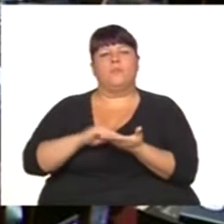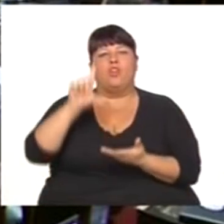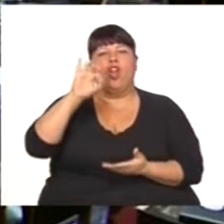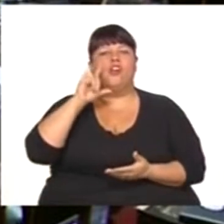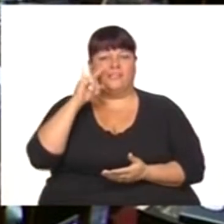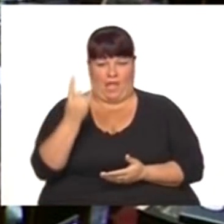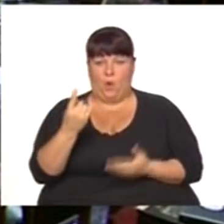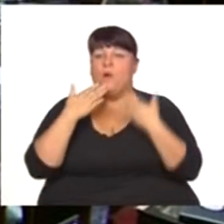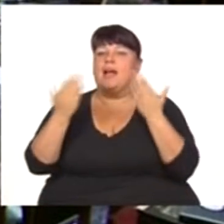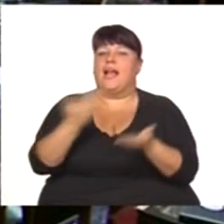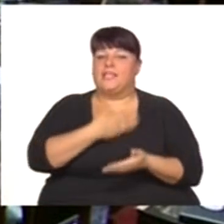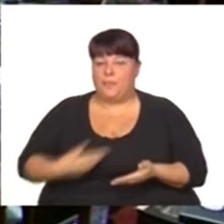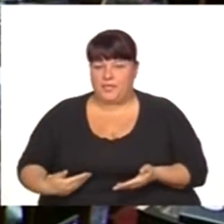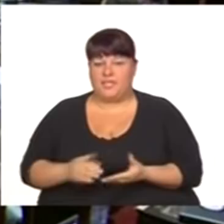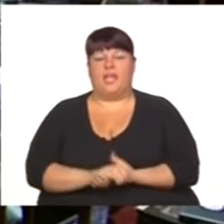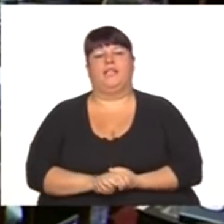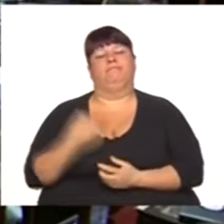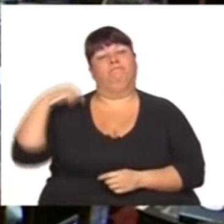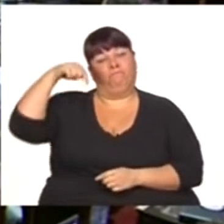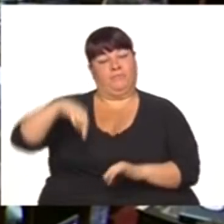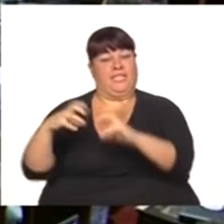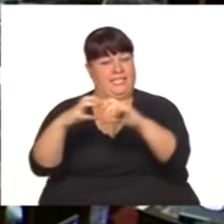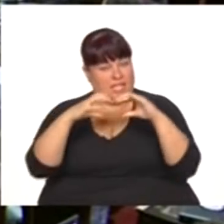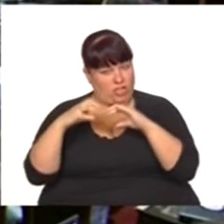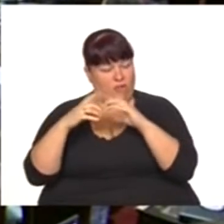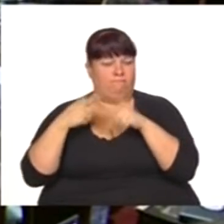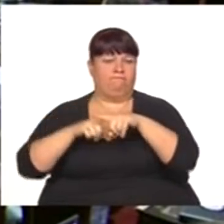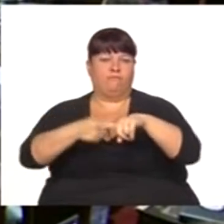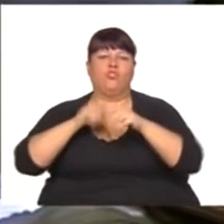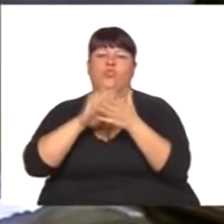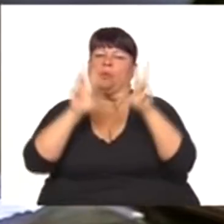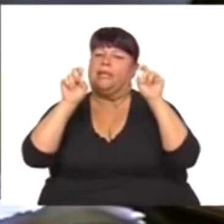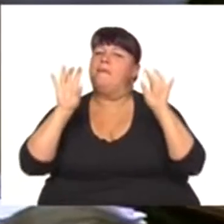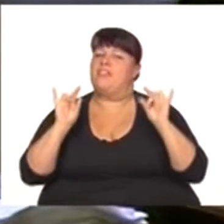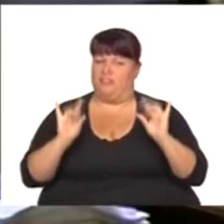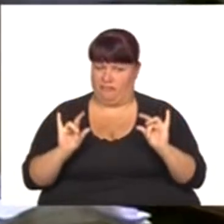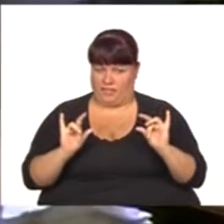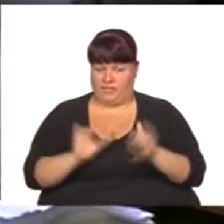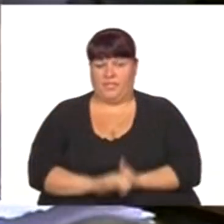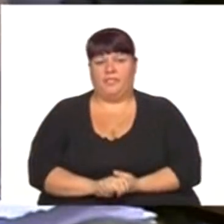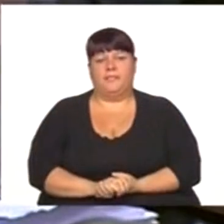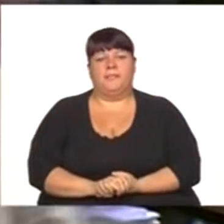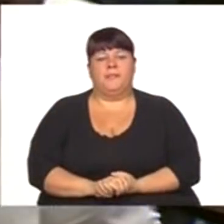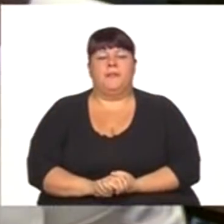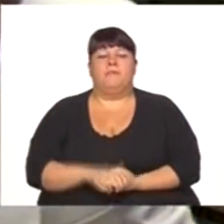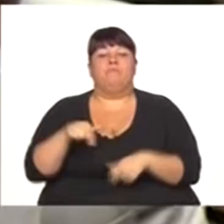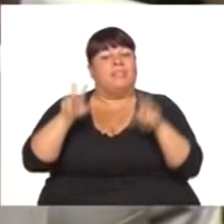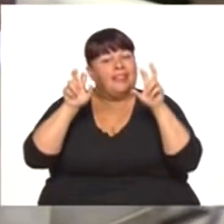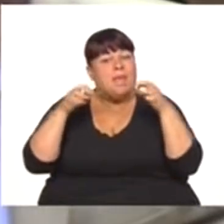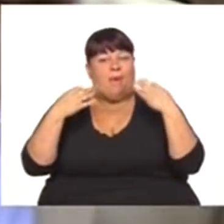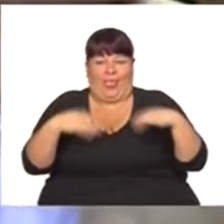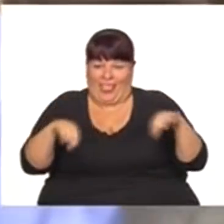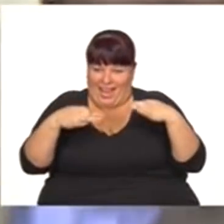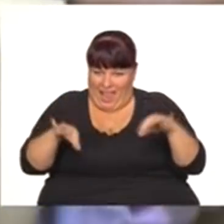Gracias, señor presidente. Venimos acá a esta sesión a dar un debate por un tema que es complejo, es un tema